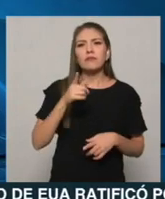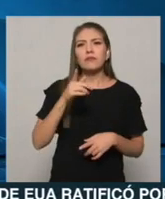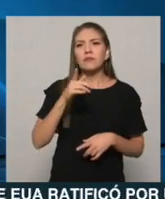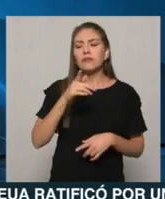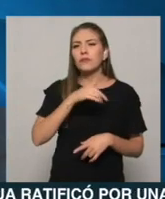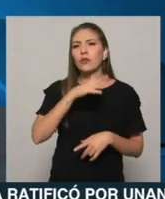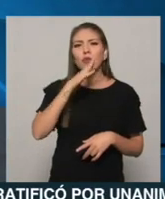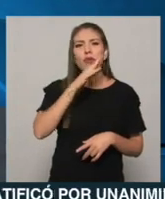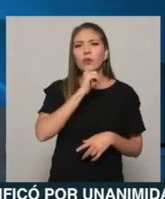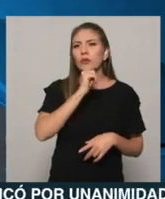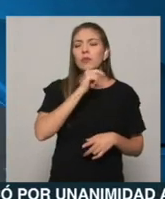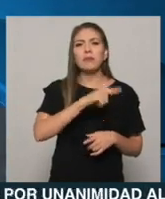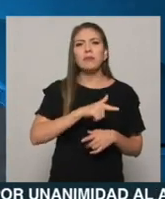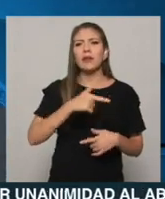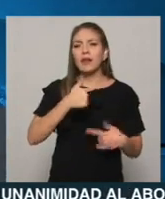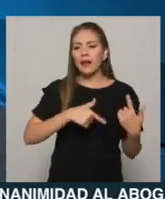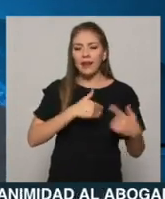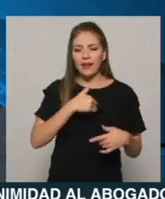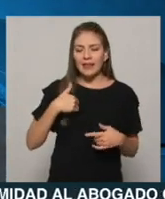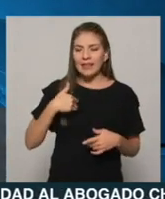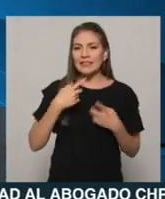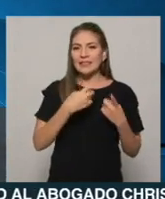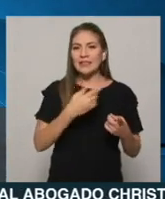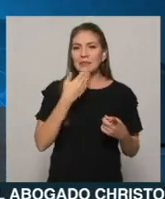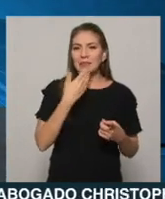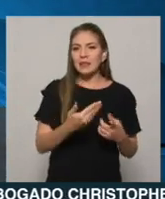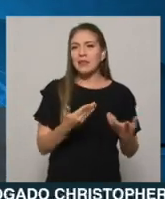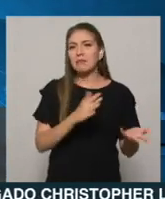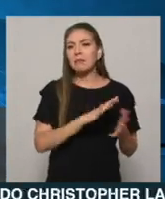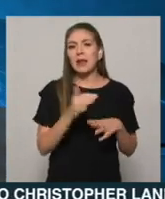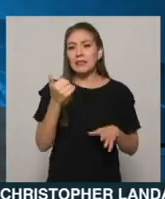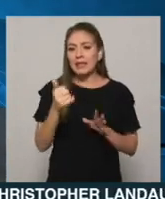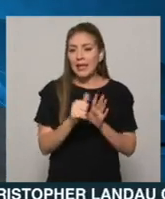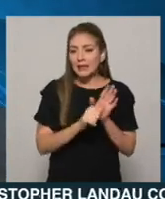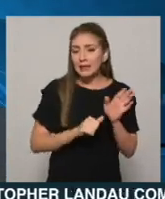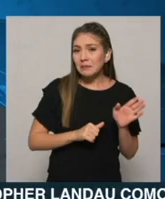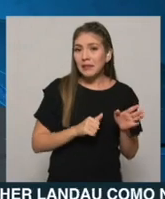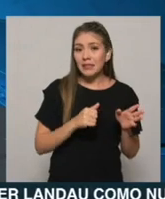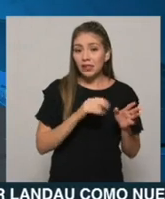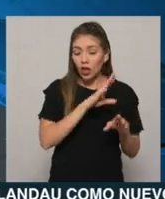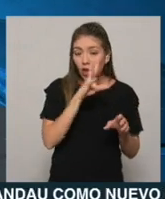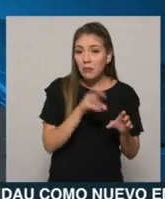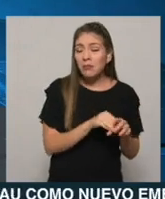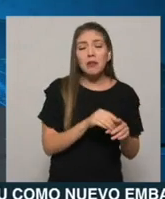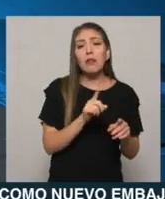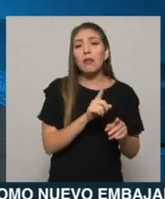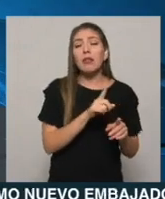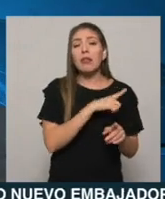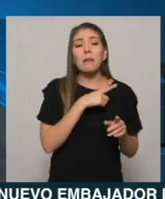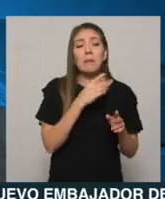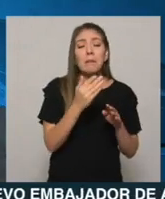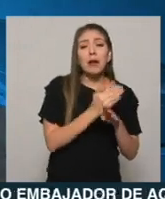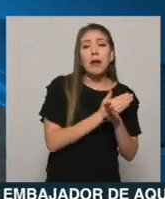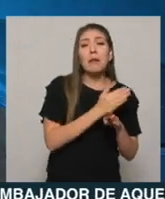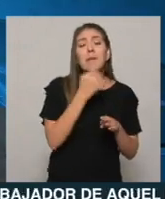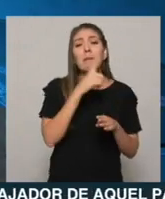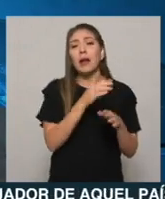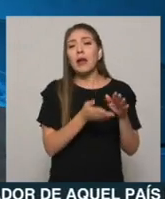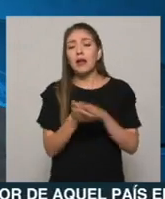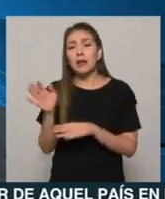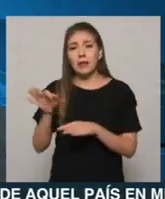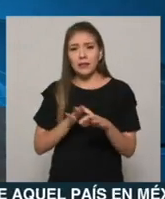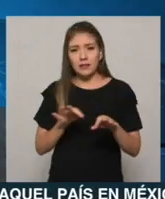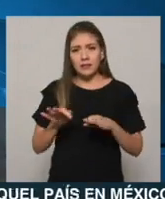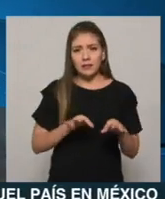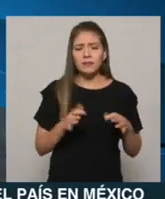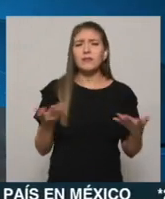prohíbe realizar una lactancia materna exclusiva por lo menos los primeros 6 meses de vida, dada la recomendación de la Organización Mundial de